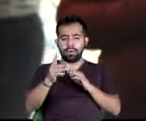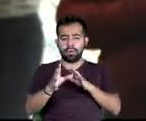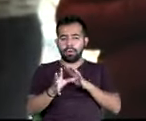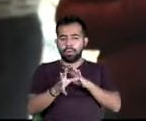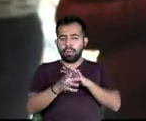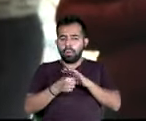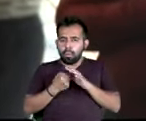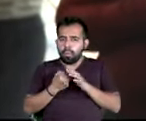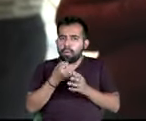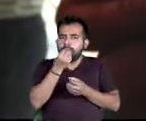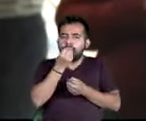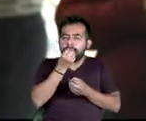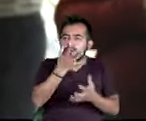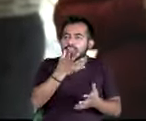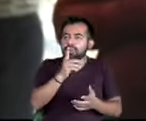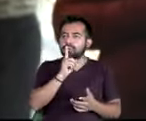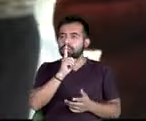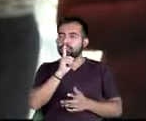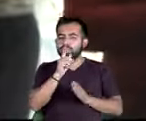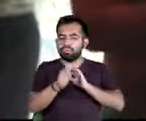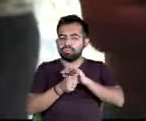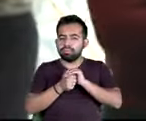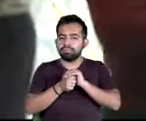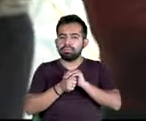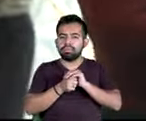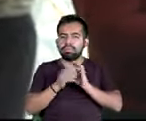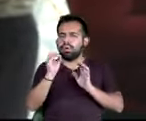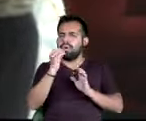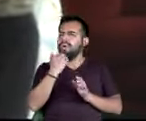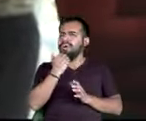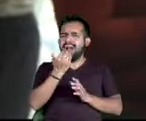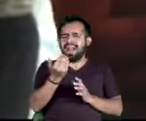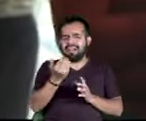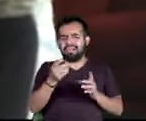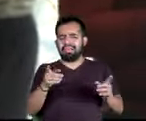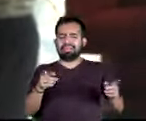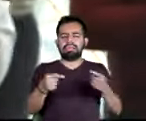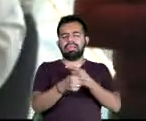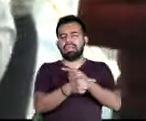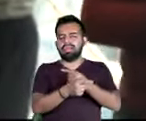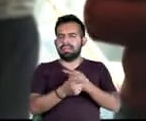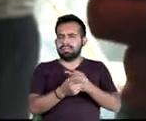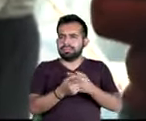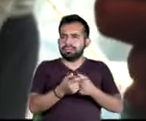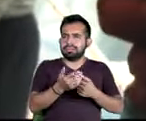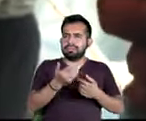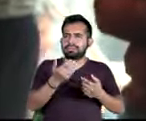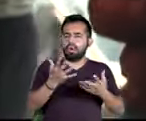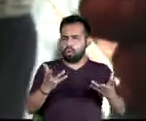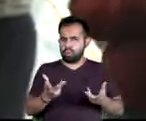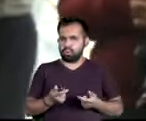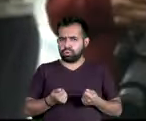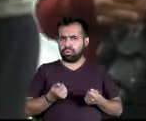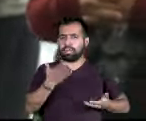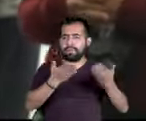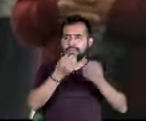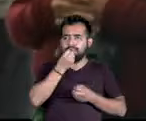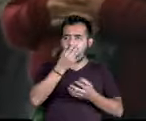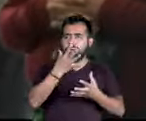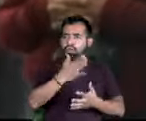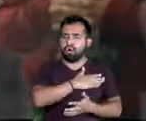¿Hay algún, bueno, no sé, algo chueco, digamos, por ahí, que no es una información